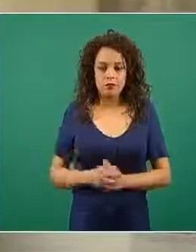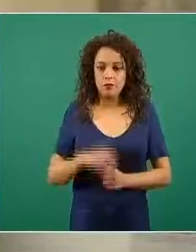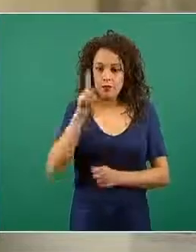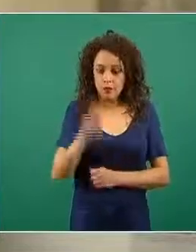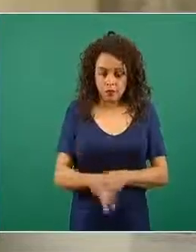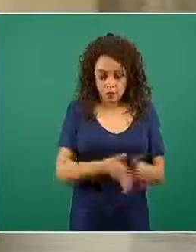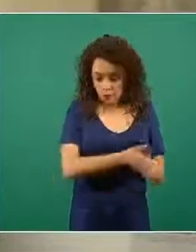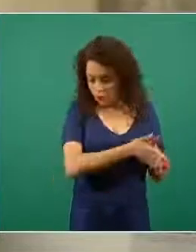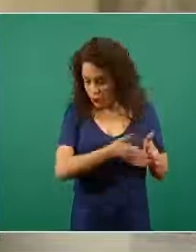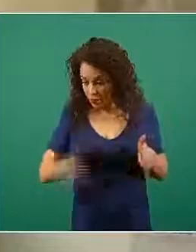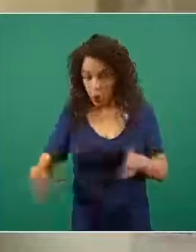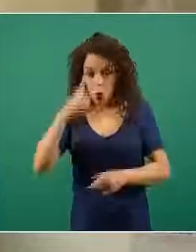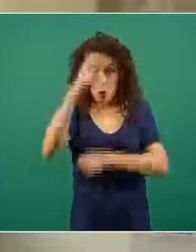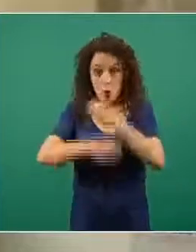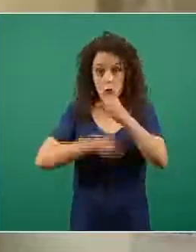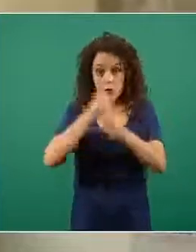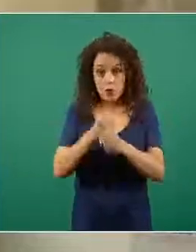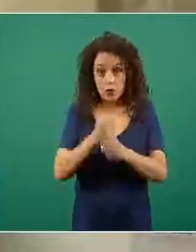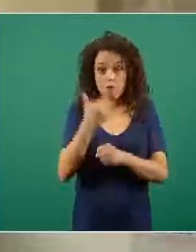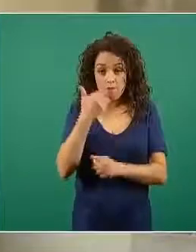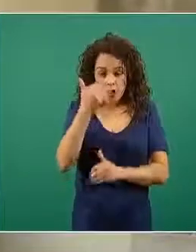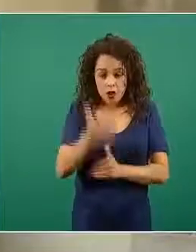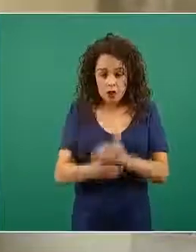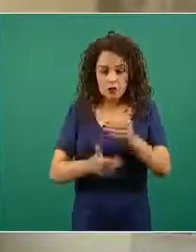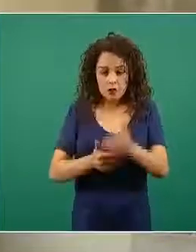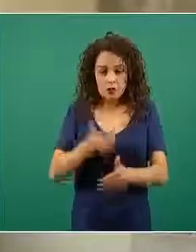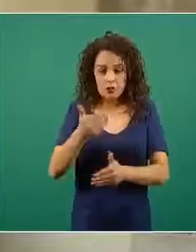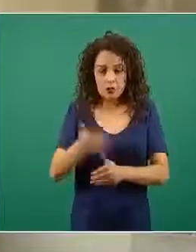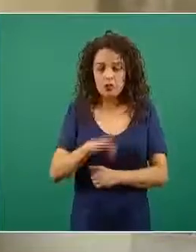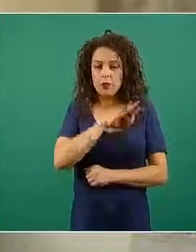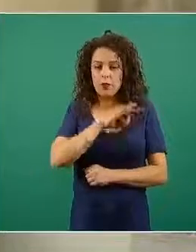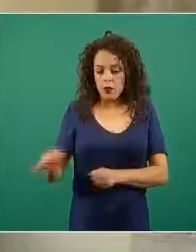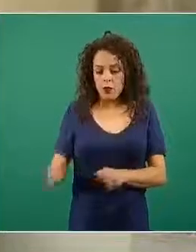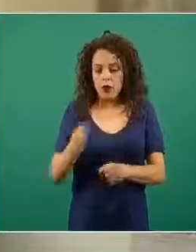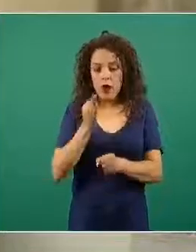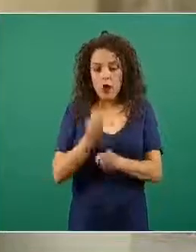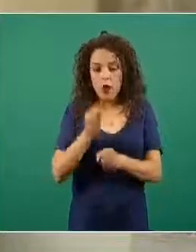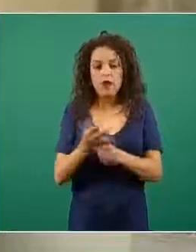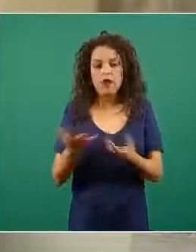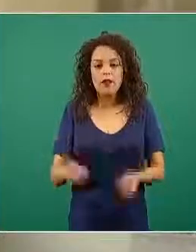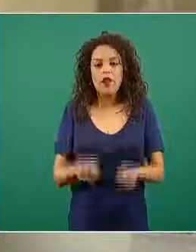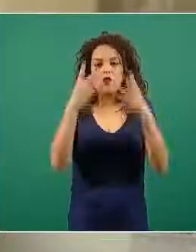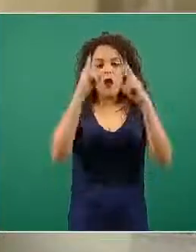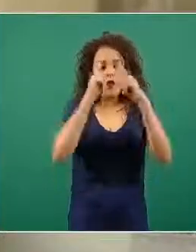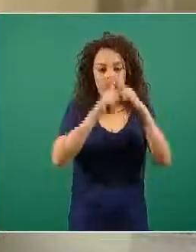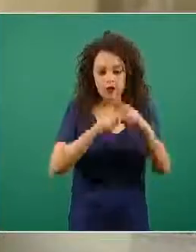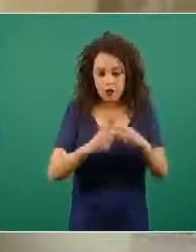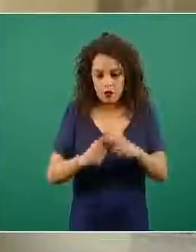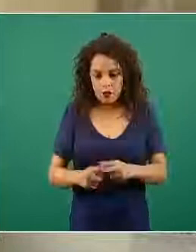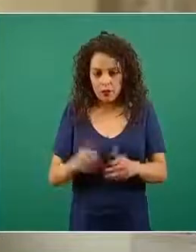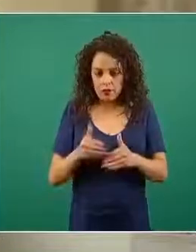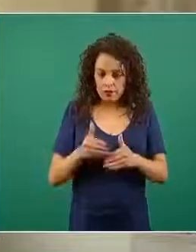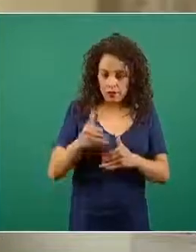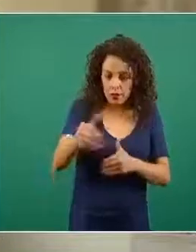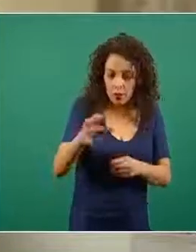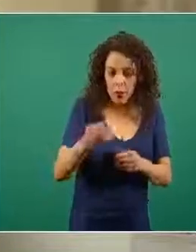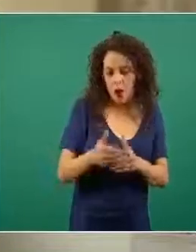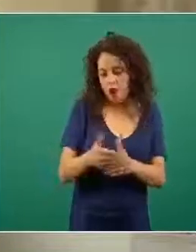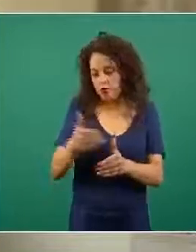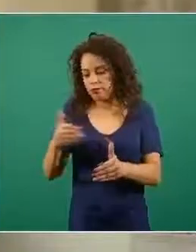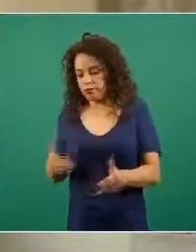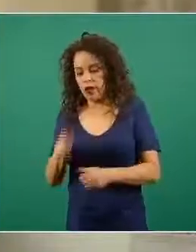este proceso, podríamos tener cierto cálculo de estos avances o retrocesos que pudiera tener